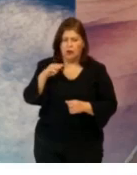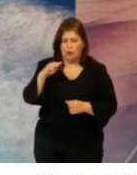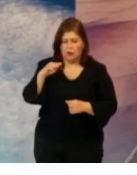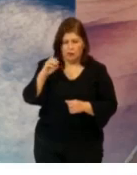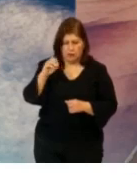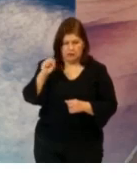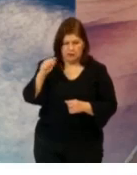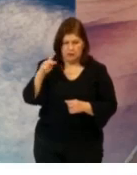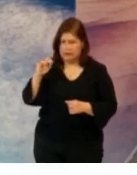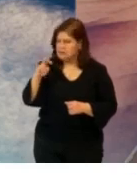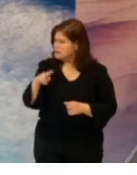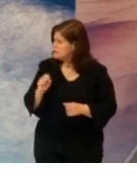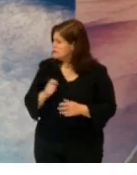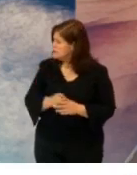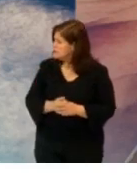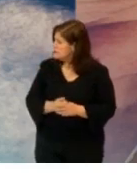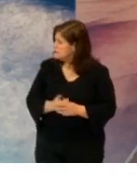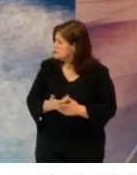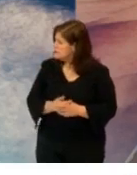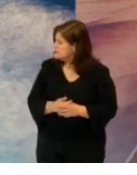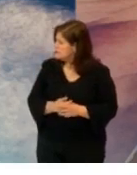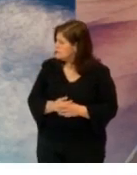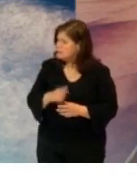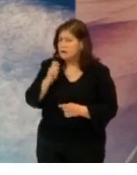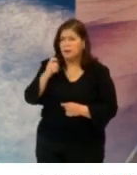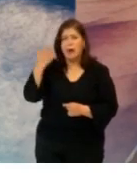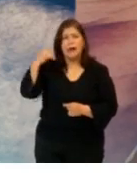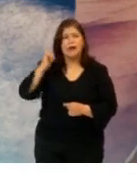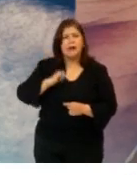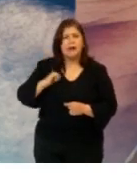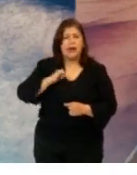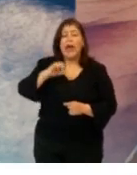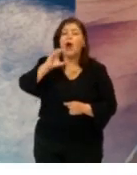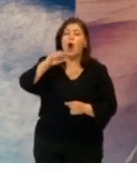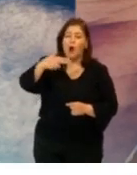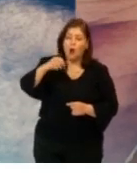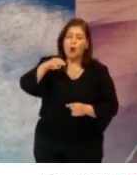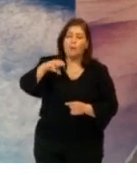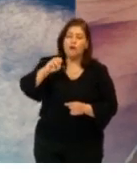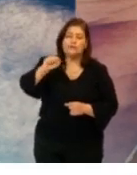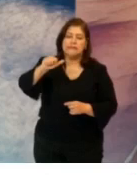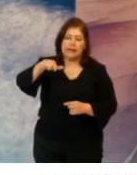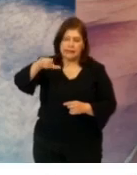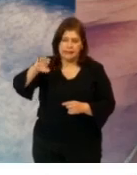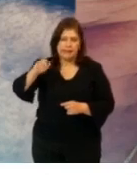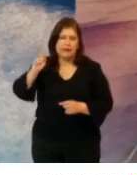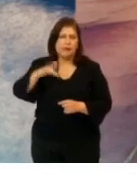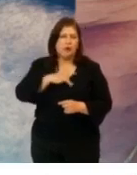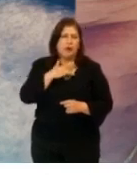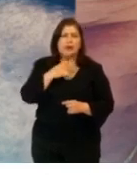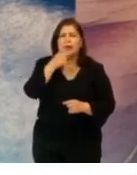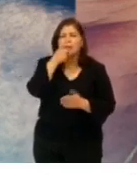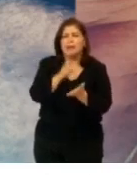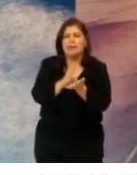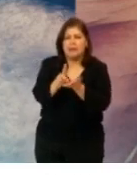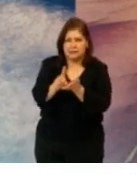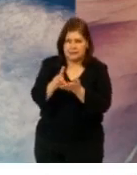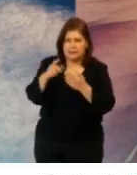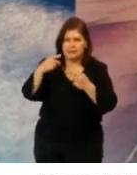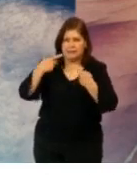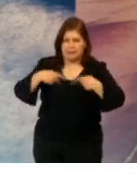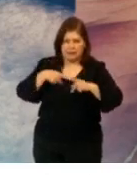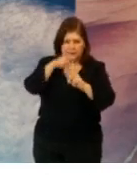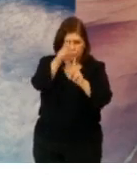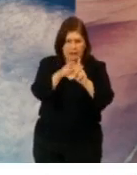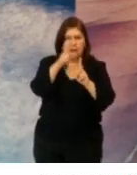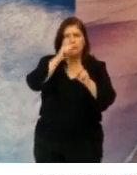forma. En la antigua Roma, el homo sacer era una persona que perdía el derecho a ser humano y el derecho a lo divino. Y